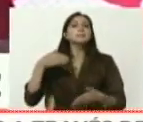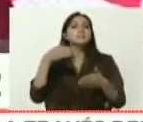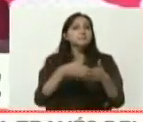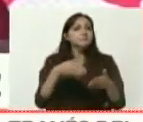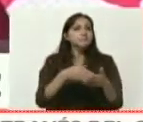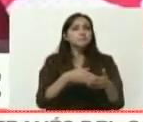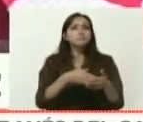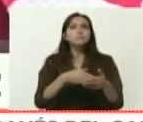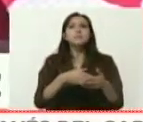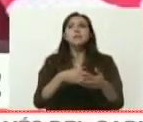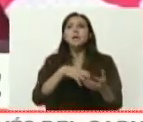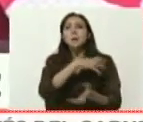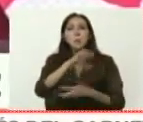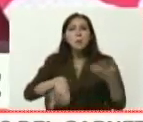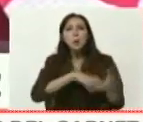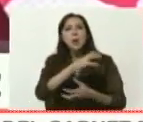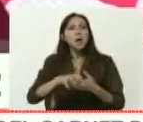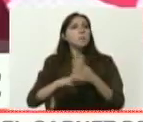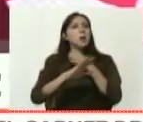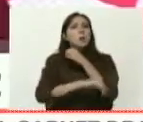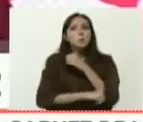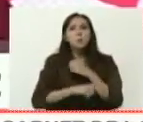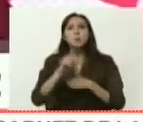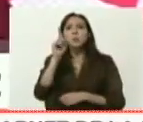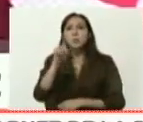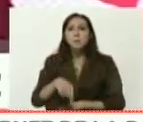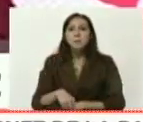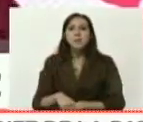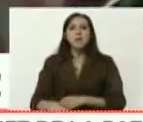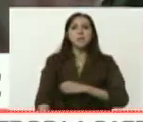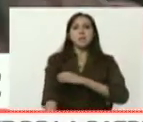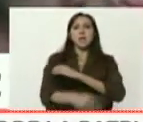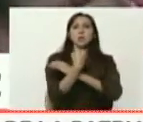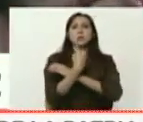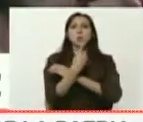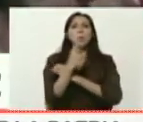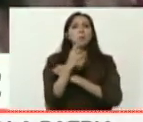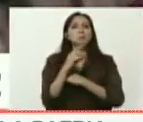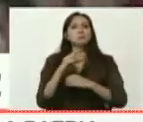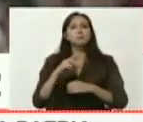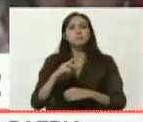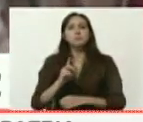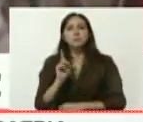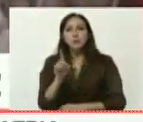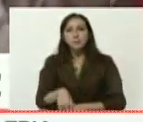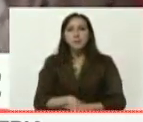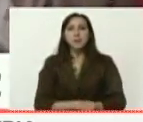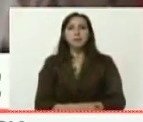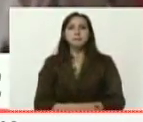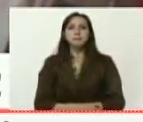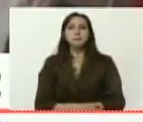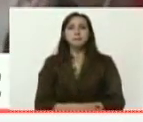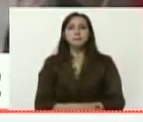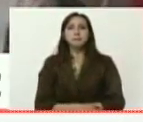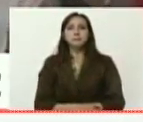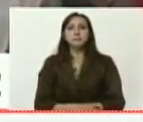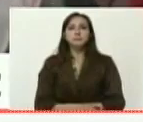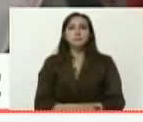de corrupción, delación, traición y la terrible